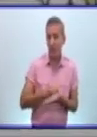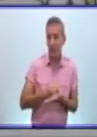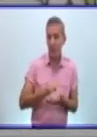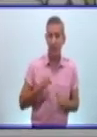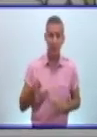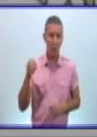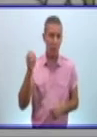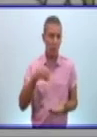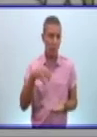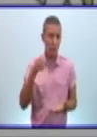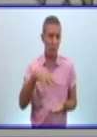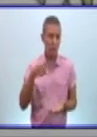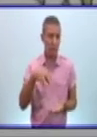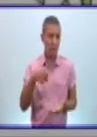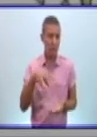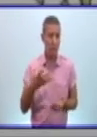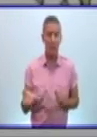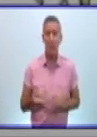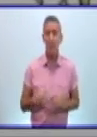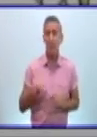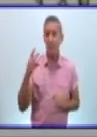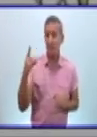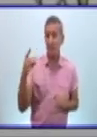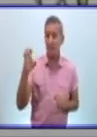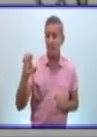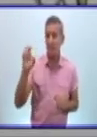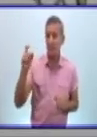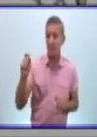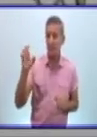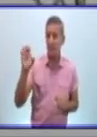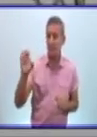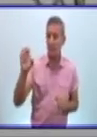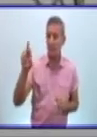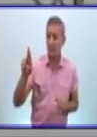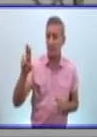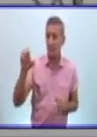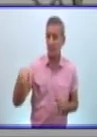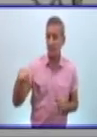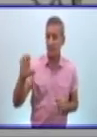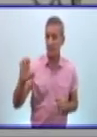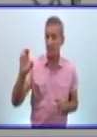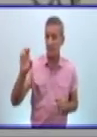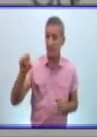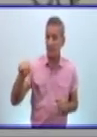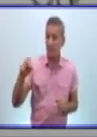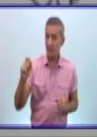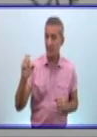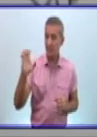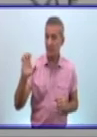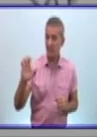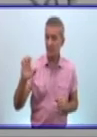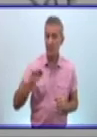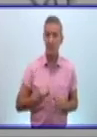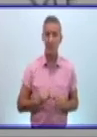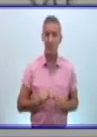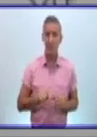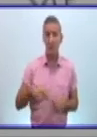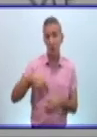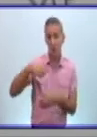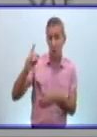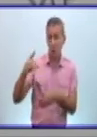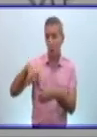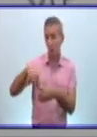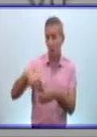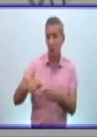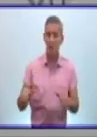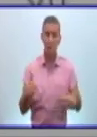las medicinas caducas, o sea que venció su vida útil, los disolventes químicos y los residuos de comida.